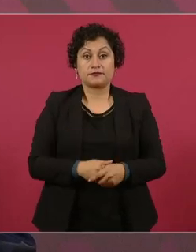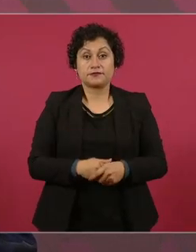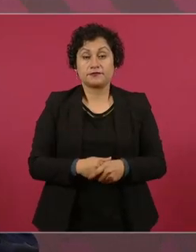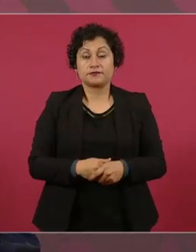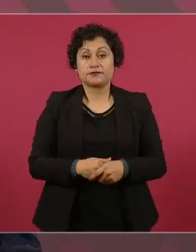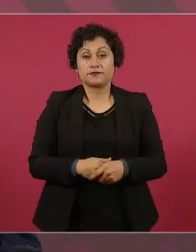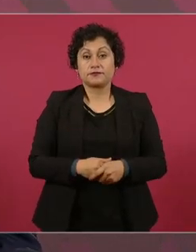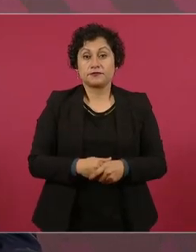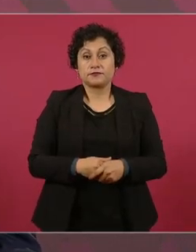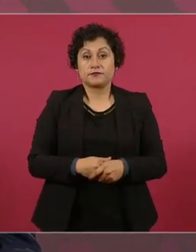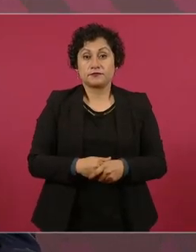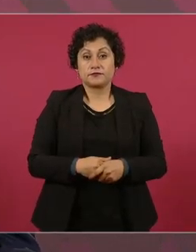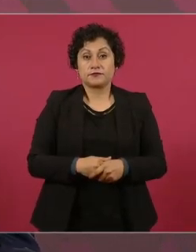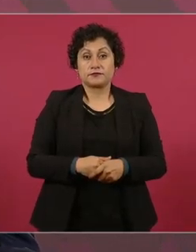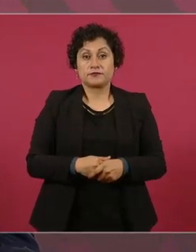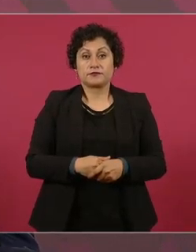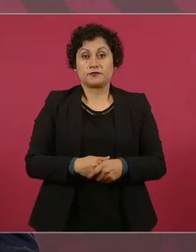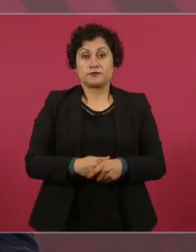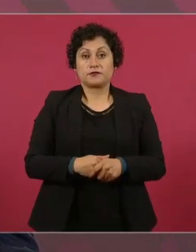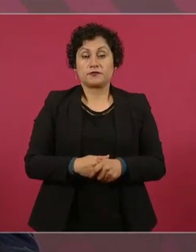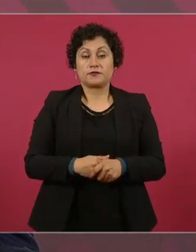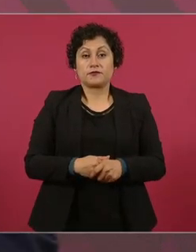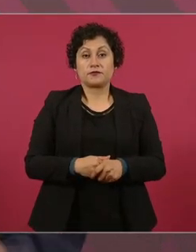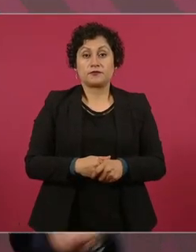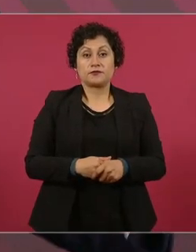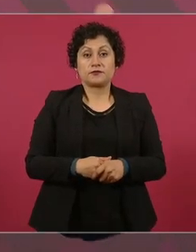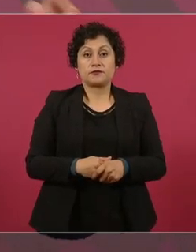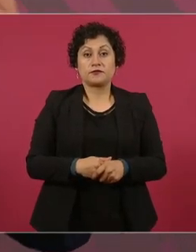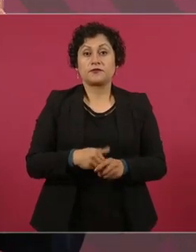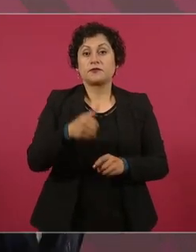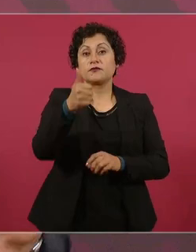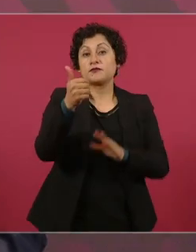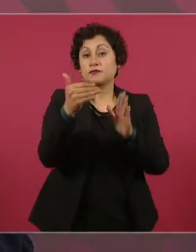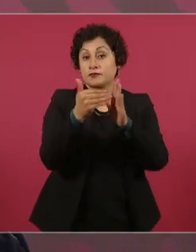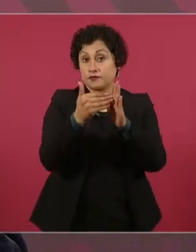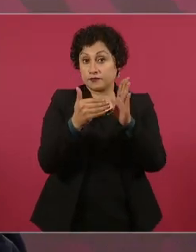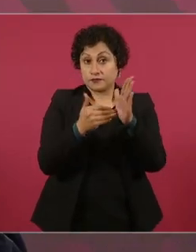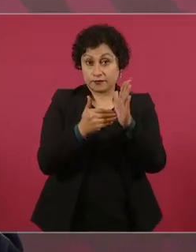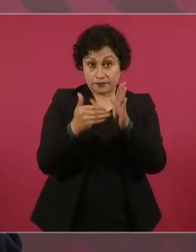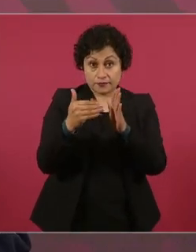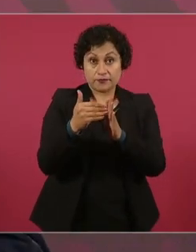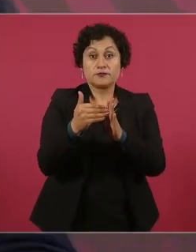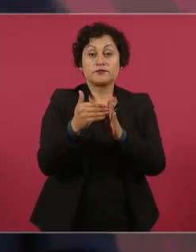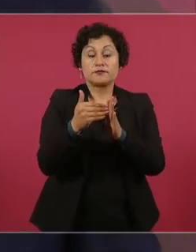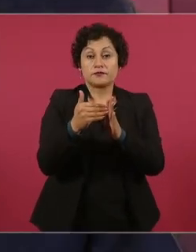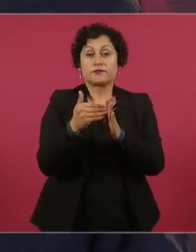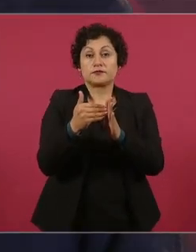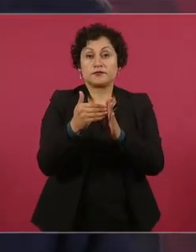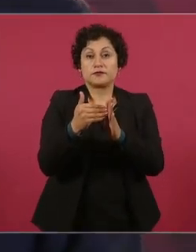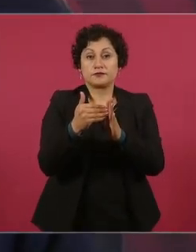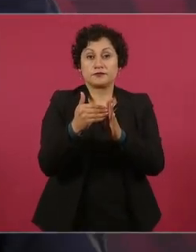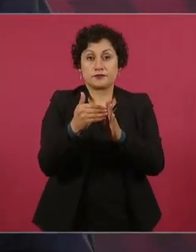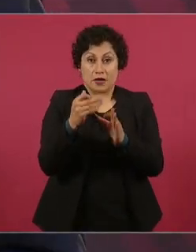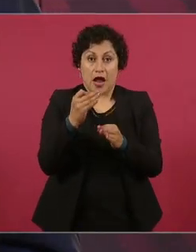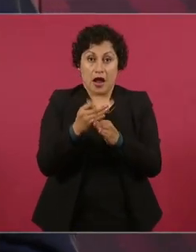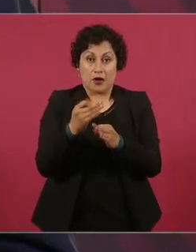no, los nueve, seis mil millones. Si no los compramos,